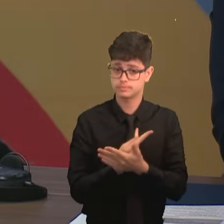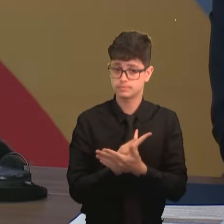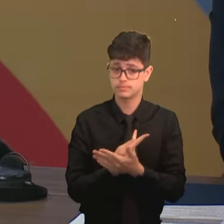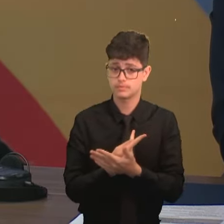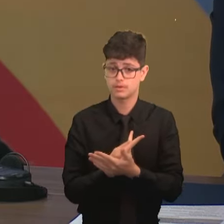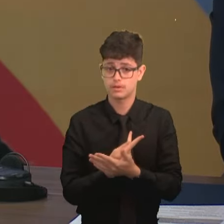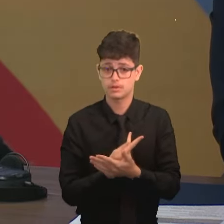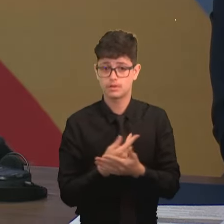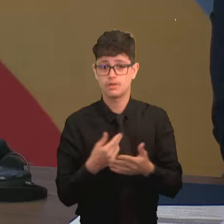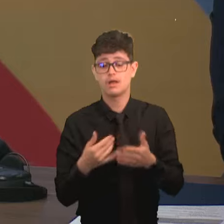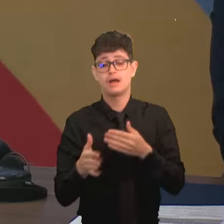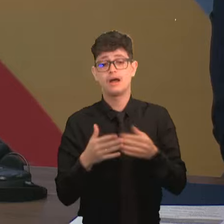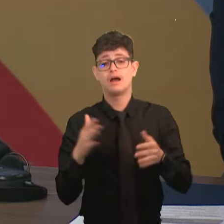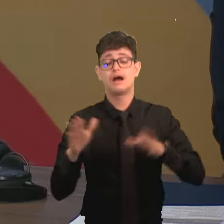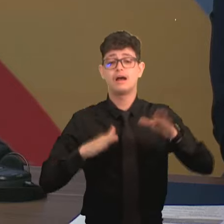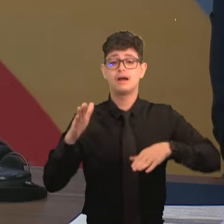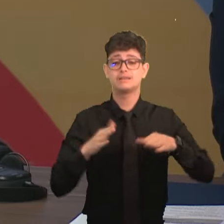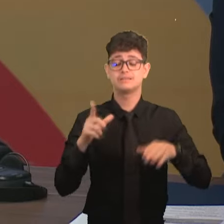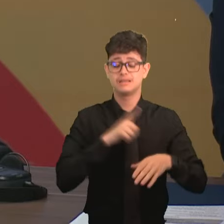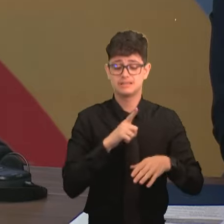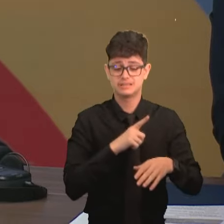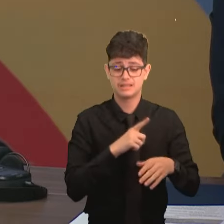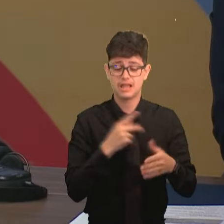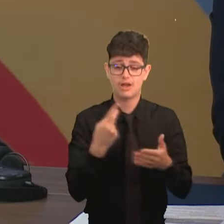muchas veces encontramos